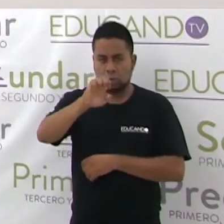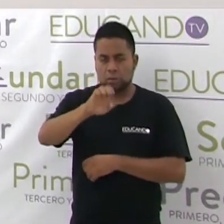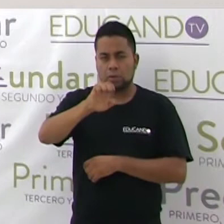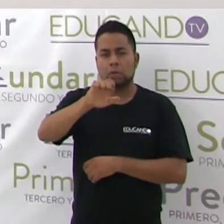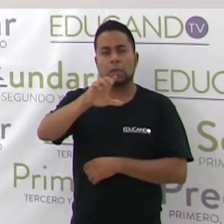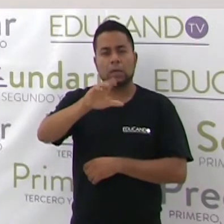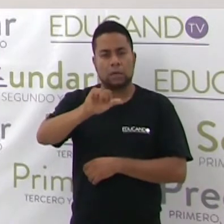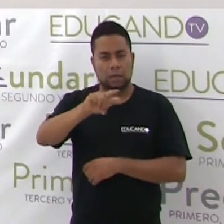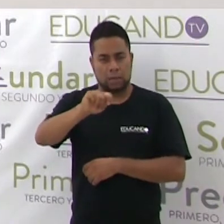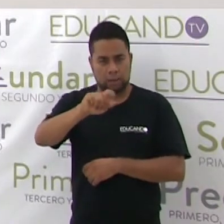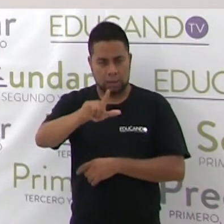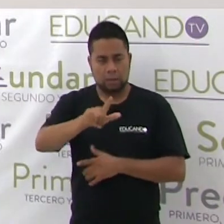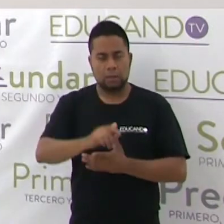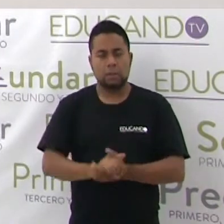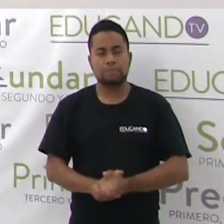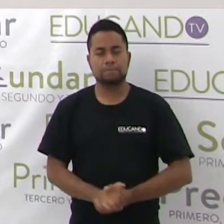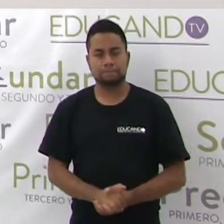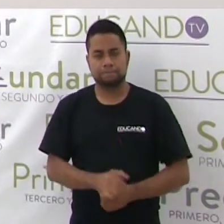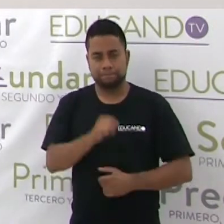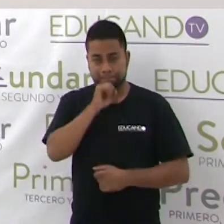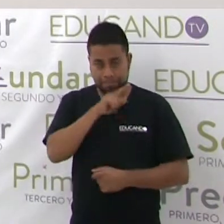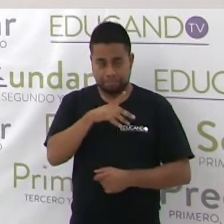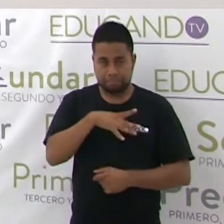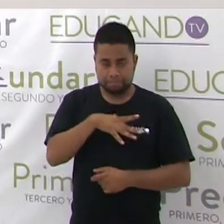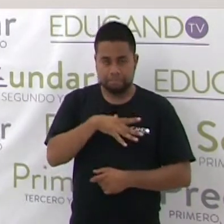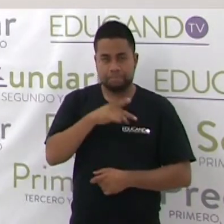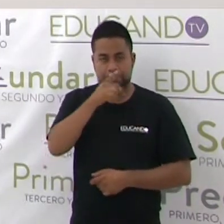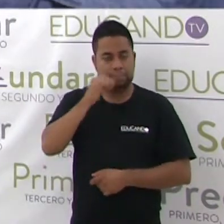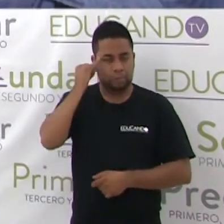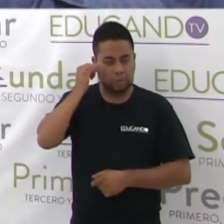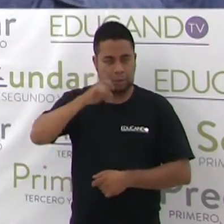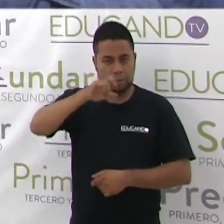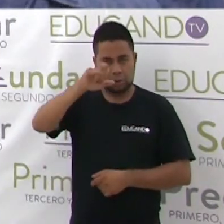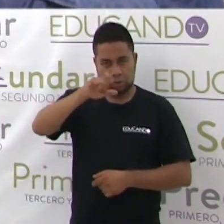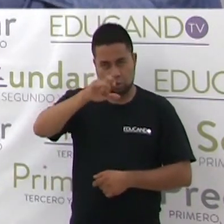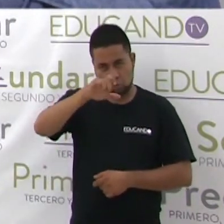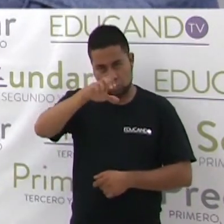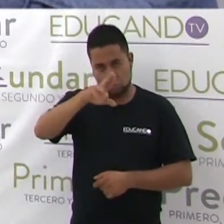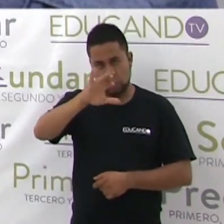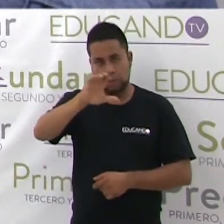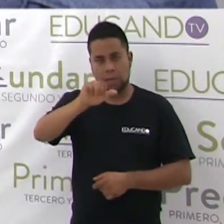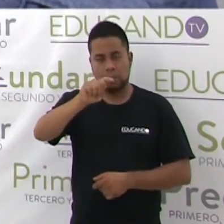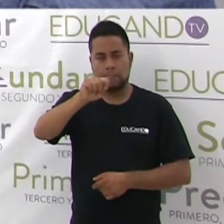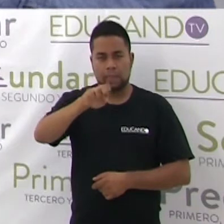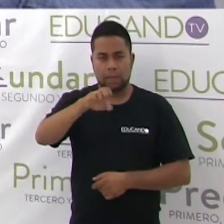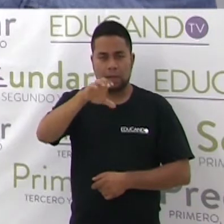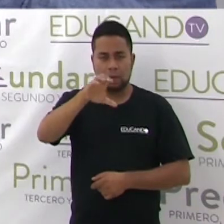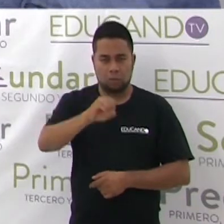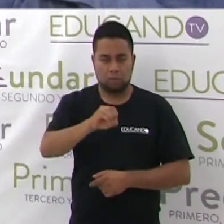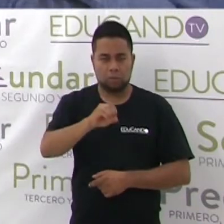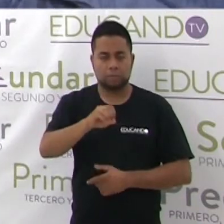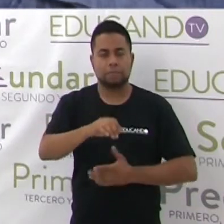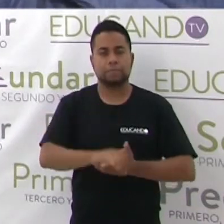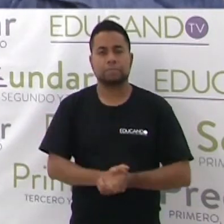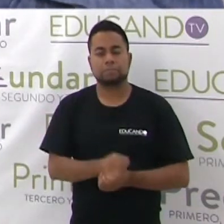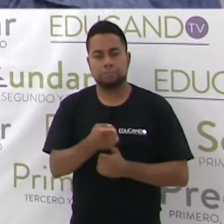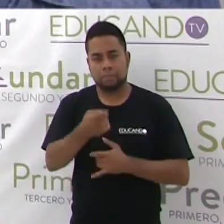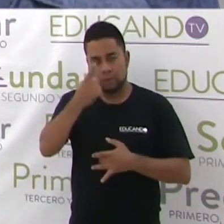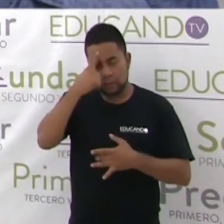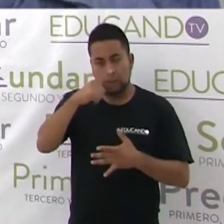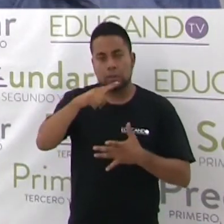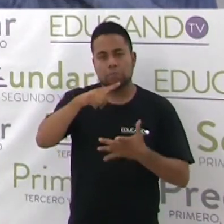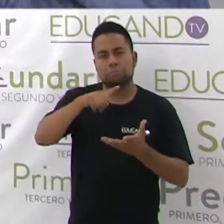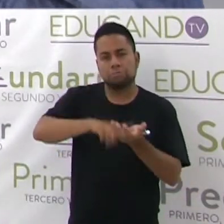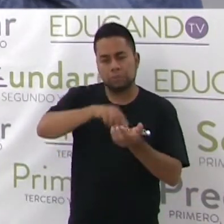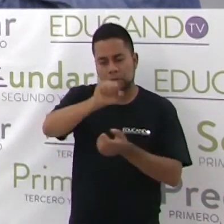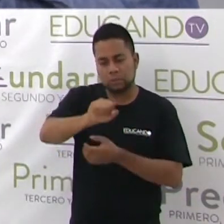Bueno, tenemos también el cuicateco o la lengua cuicateca, ¿sí? Esta se maneja en la Sierra